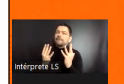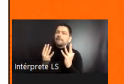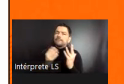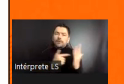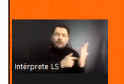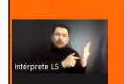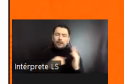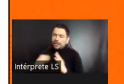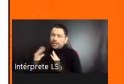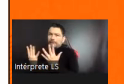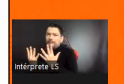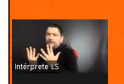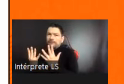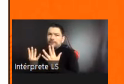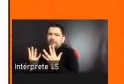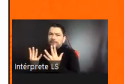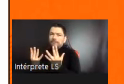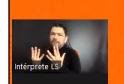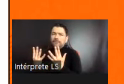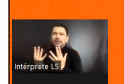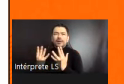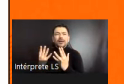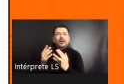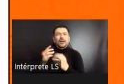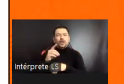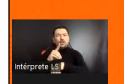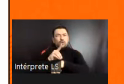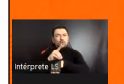es absolutamente crítica. A la vez,